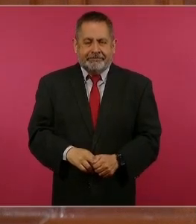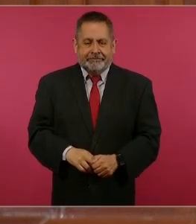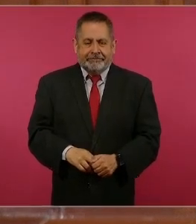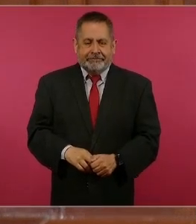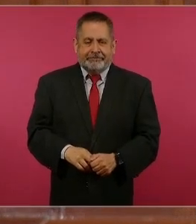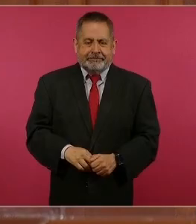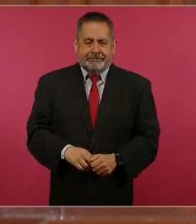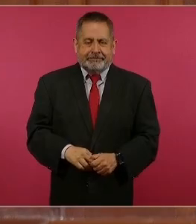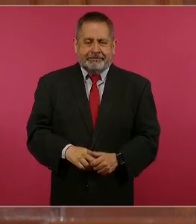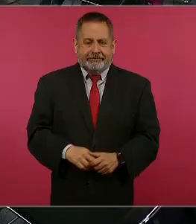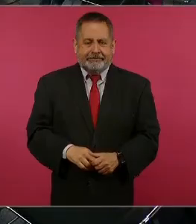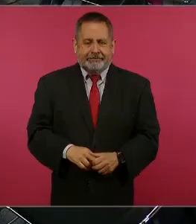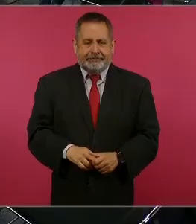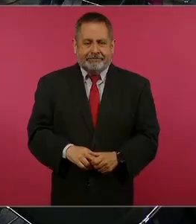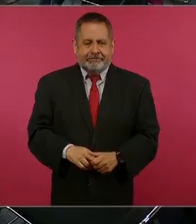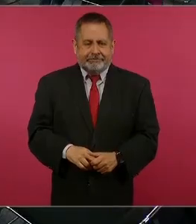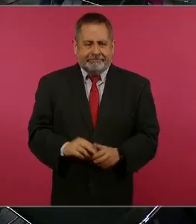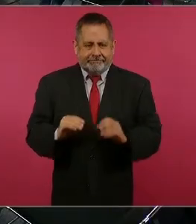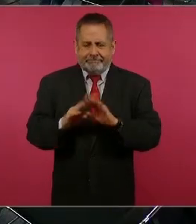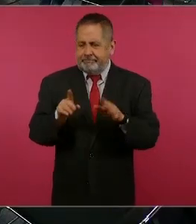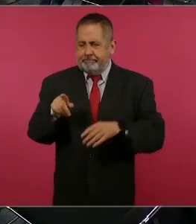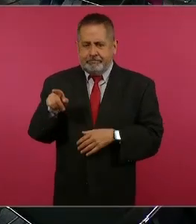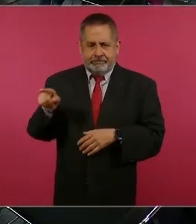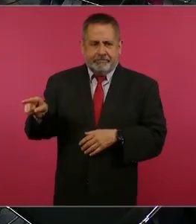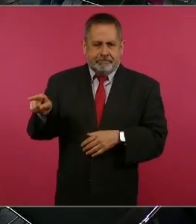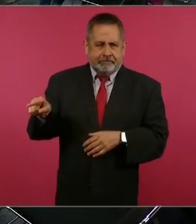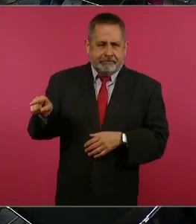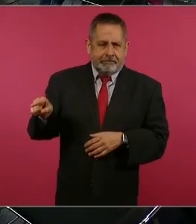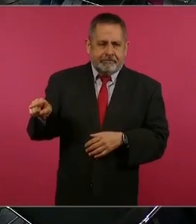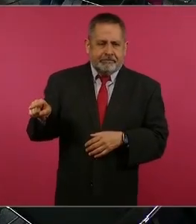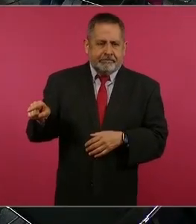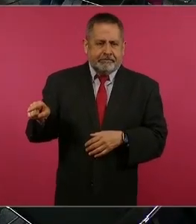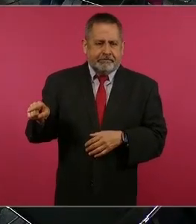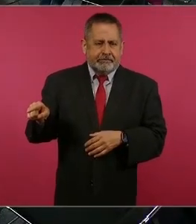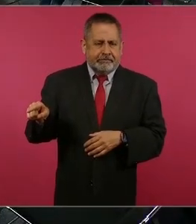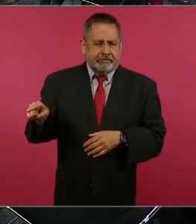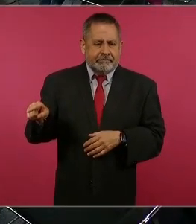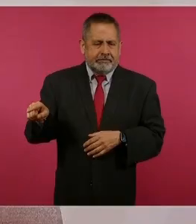claro que él no hace las cosas